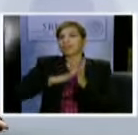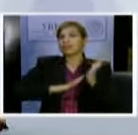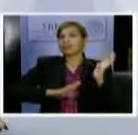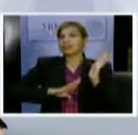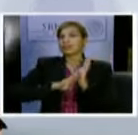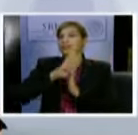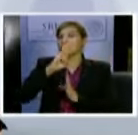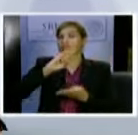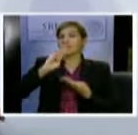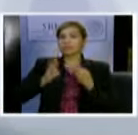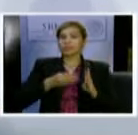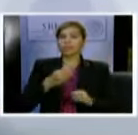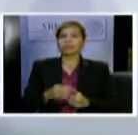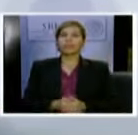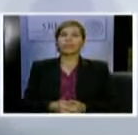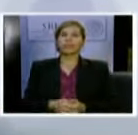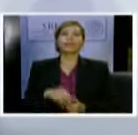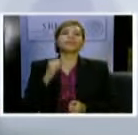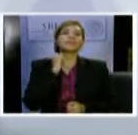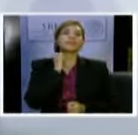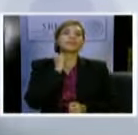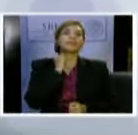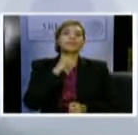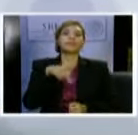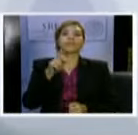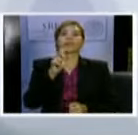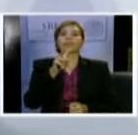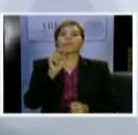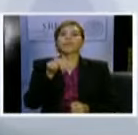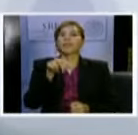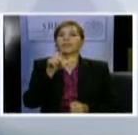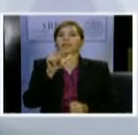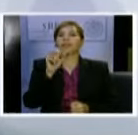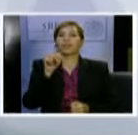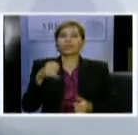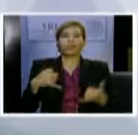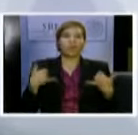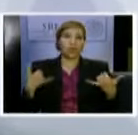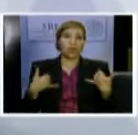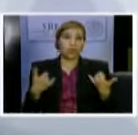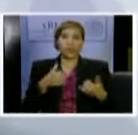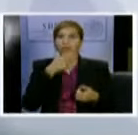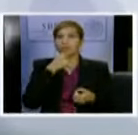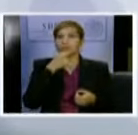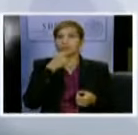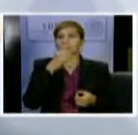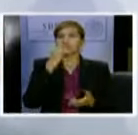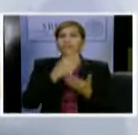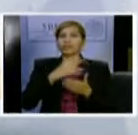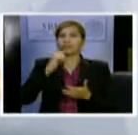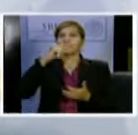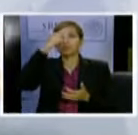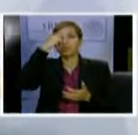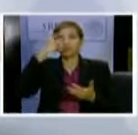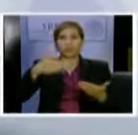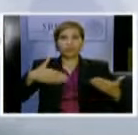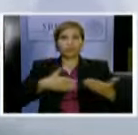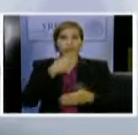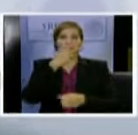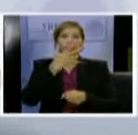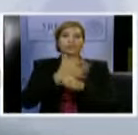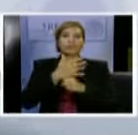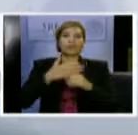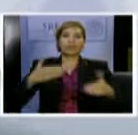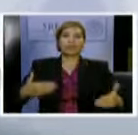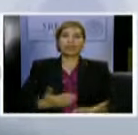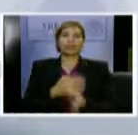grande del mundo? Es el senador Kevin de León, un muchacho joven, no solo mexicoamericano,